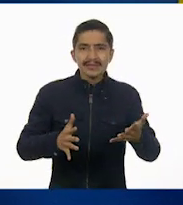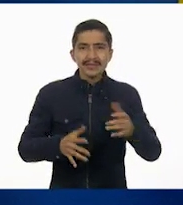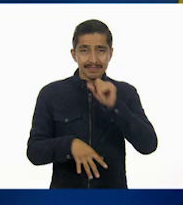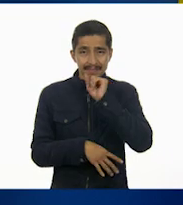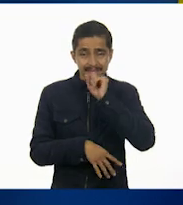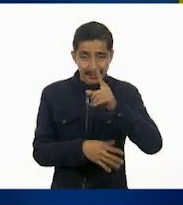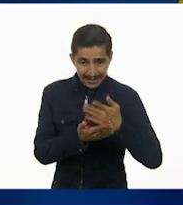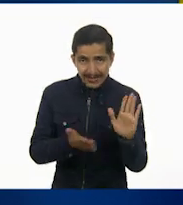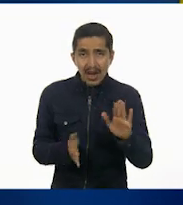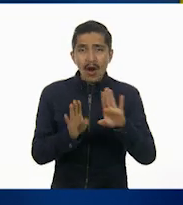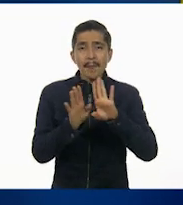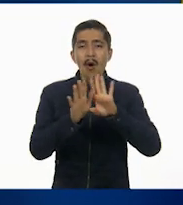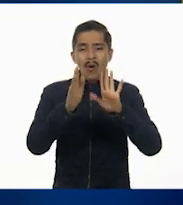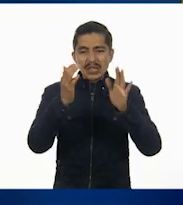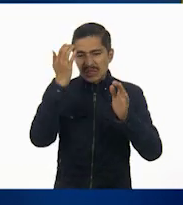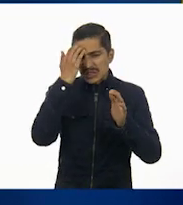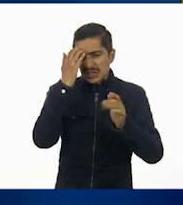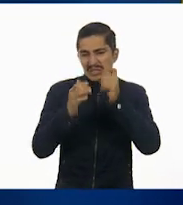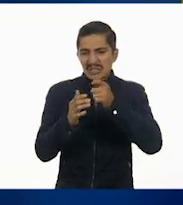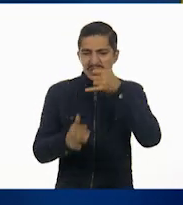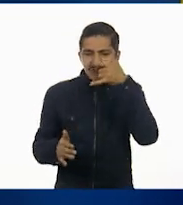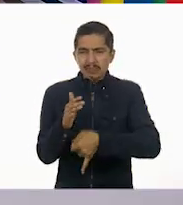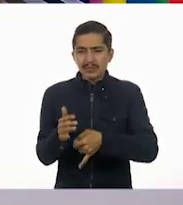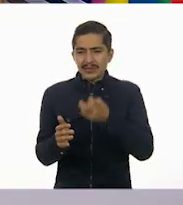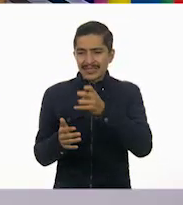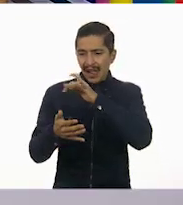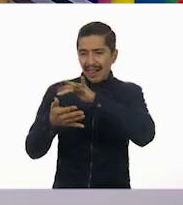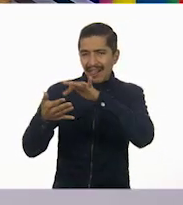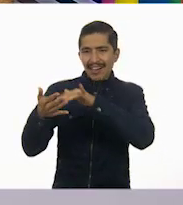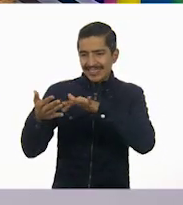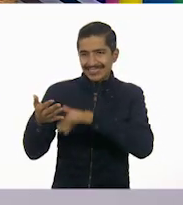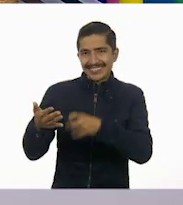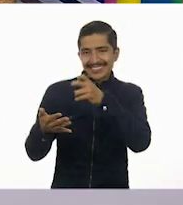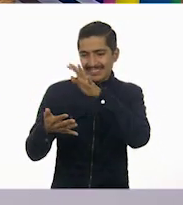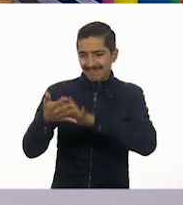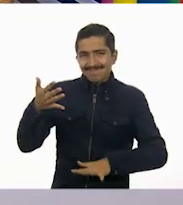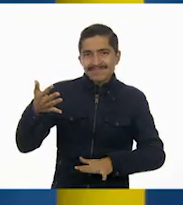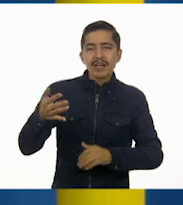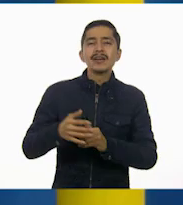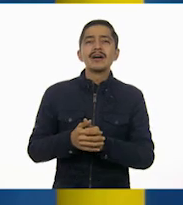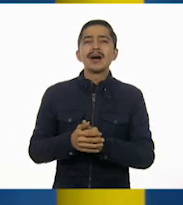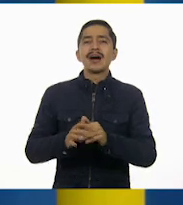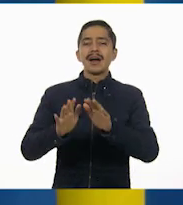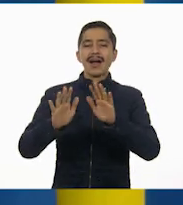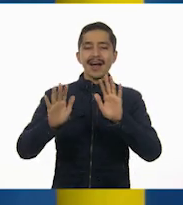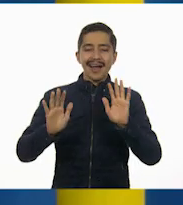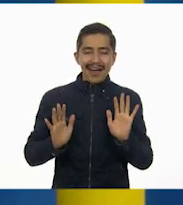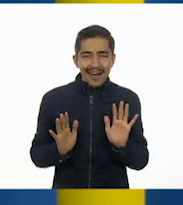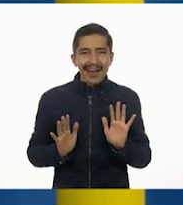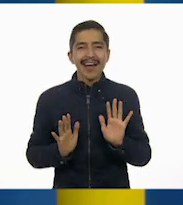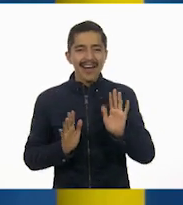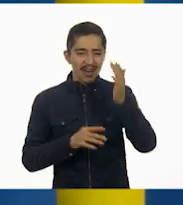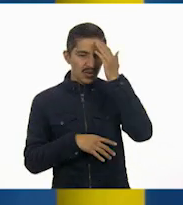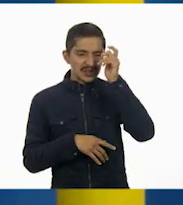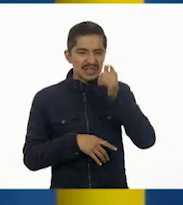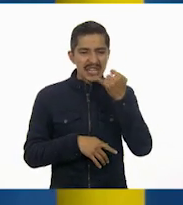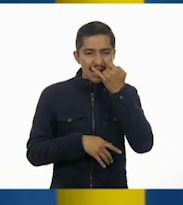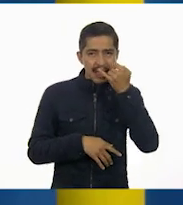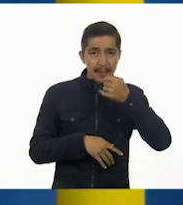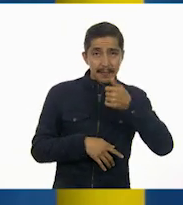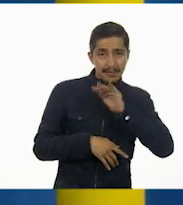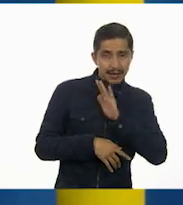práctica nuestros conocimientos sobre este tipo de texto. Y así conectaremos nuestros conocimientos de lengua materna